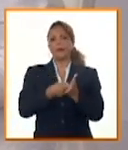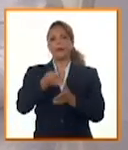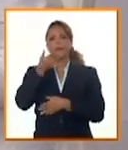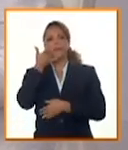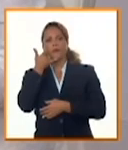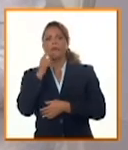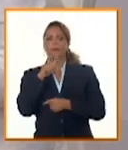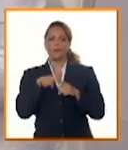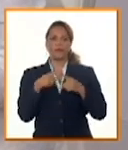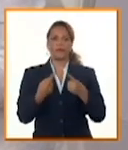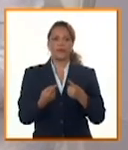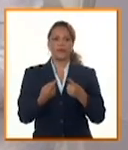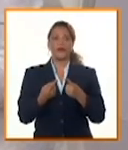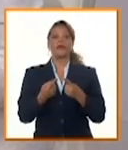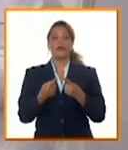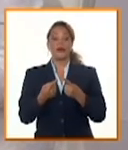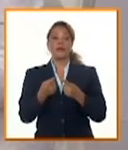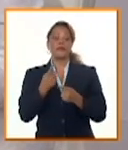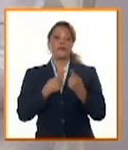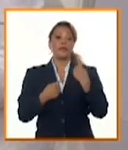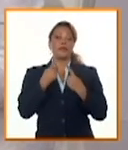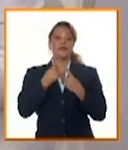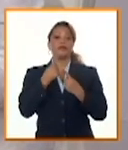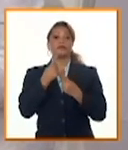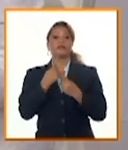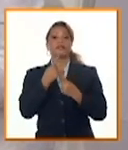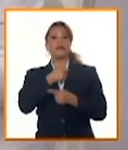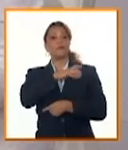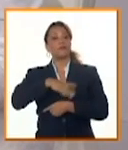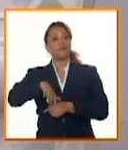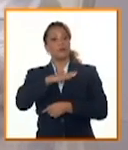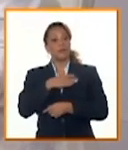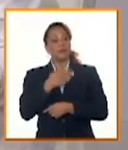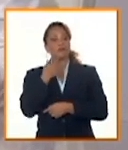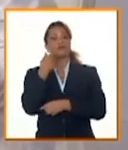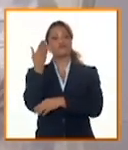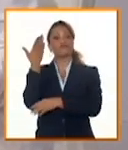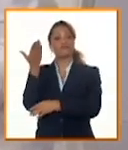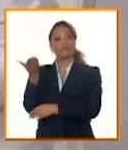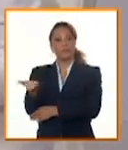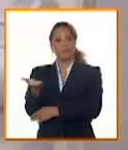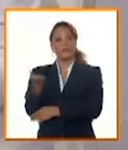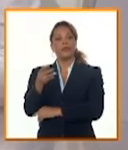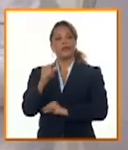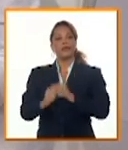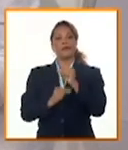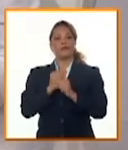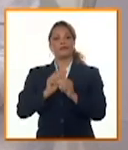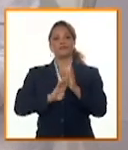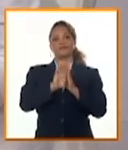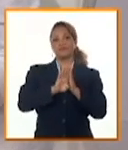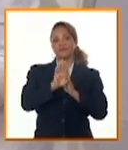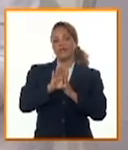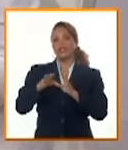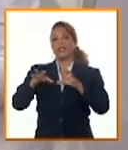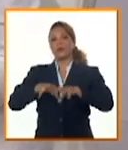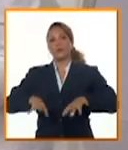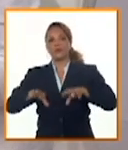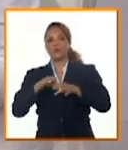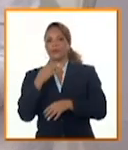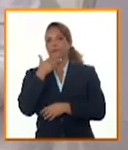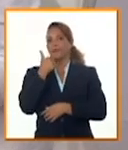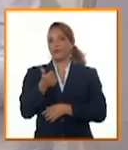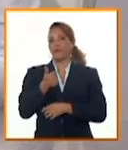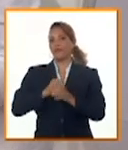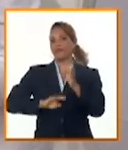fue un requerimiento a la población Durante los últimos años nos ha pedido que que avancemos en la creación de condiciones para